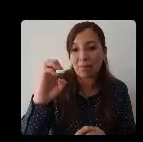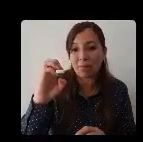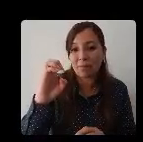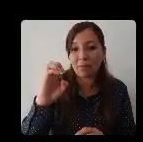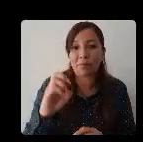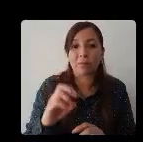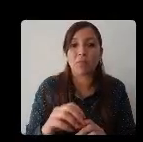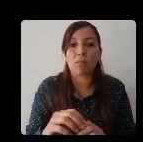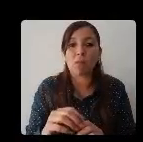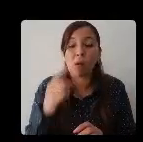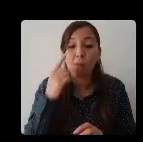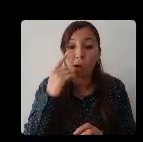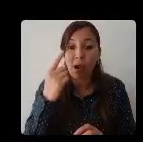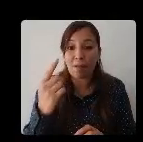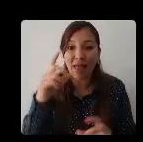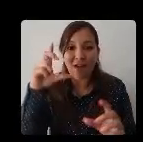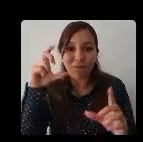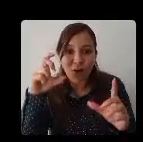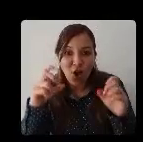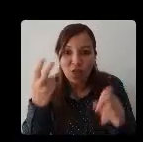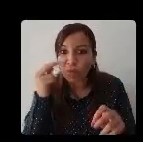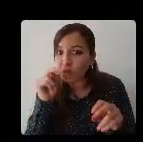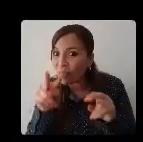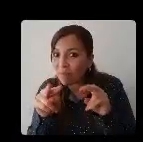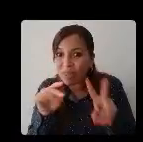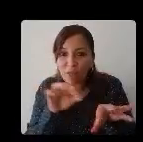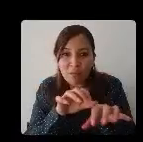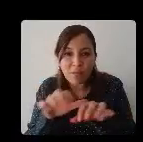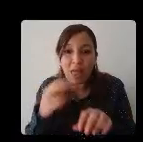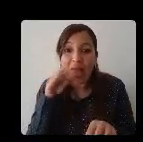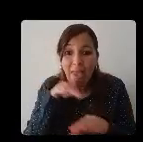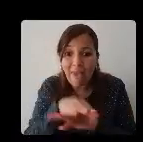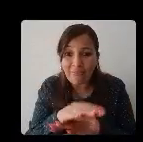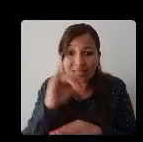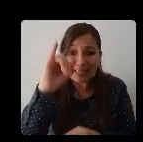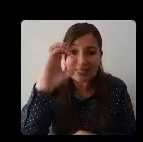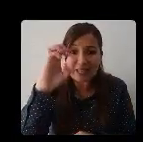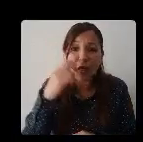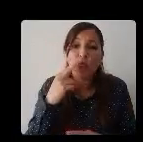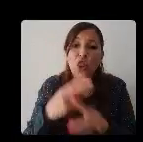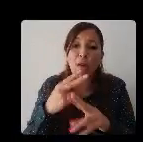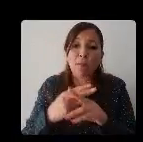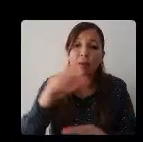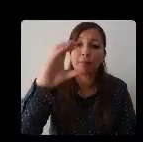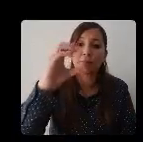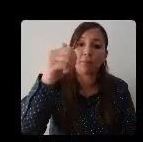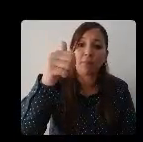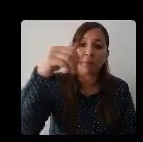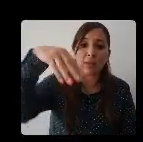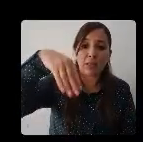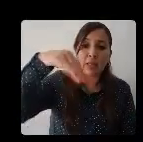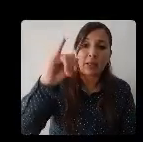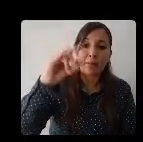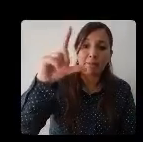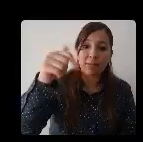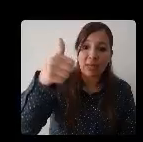reflejan y transmiten estas experiencias, ¿no? Que ustedes tienen, que a veces también un poco lo que falta, ¿no? Cómo comunicar y mostrar